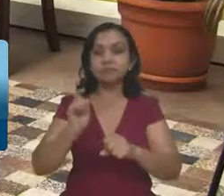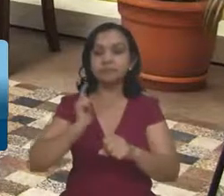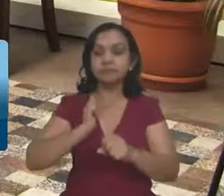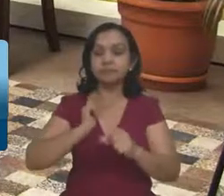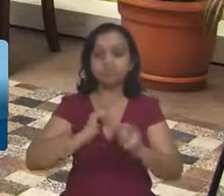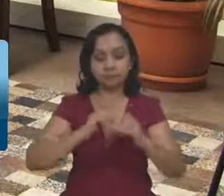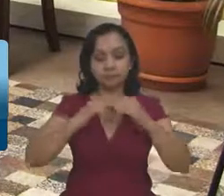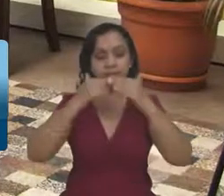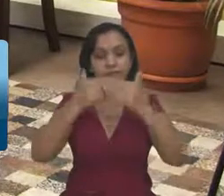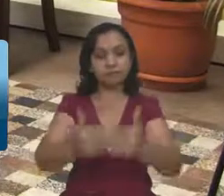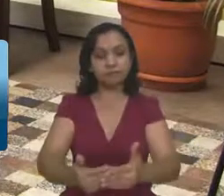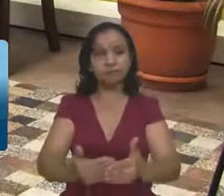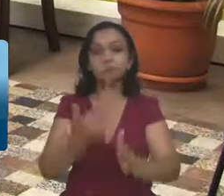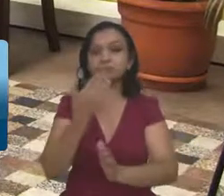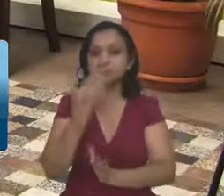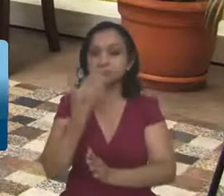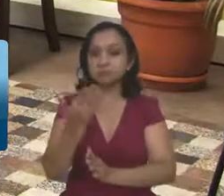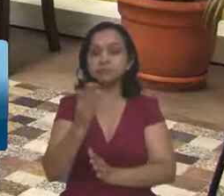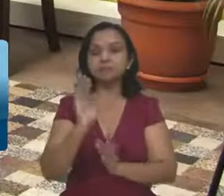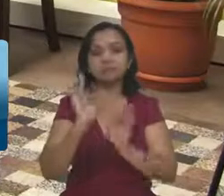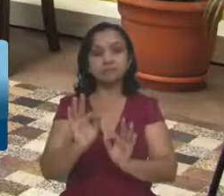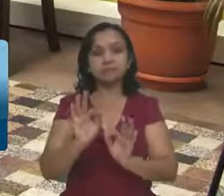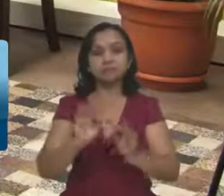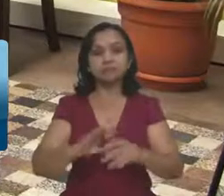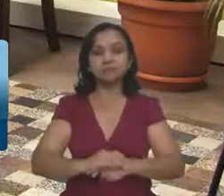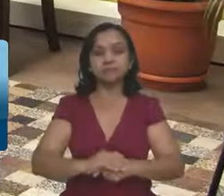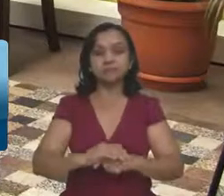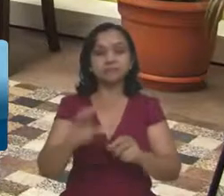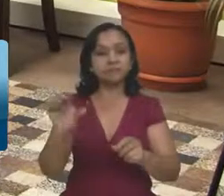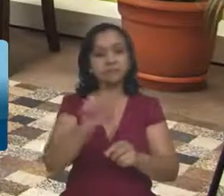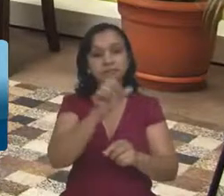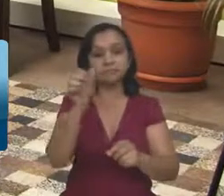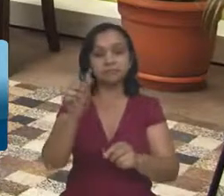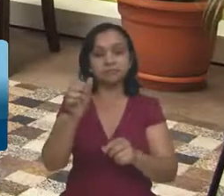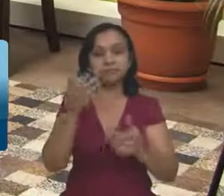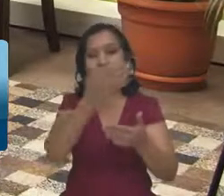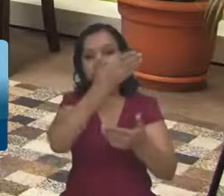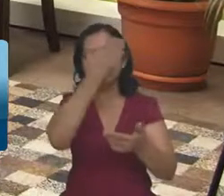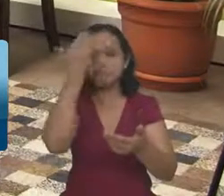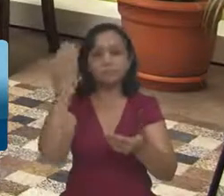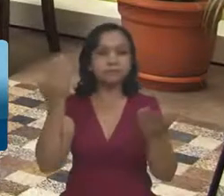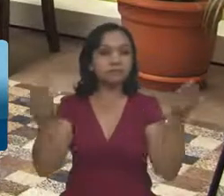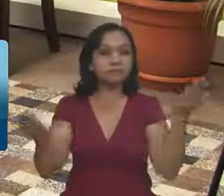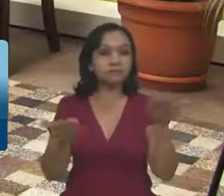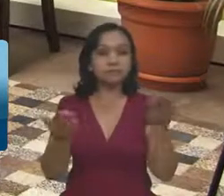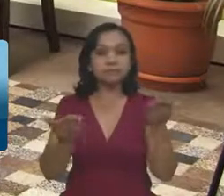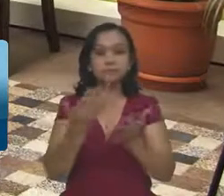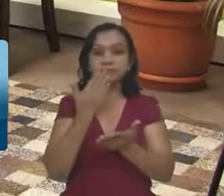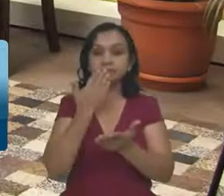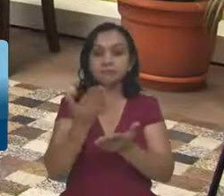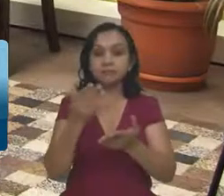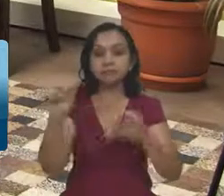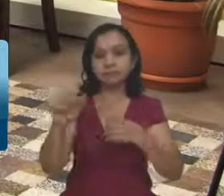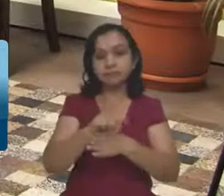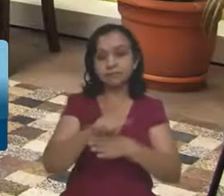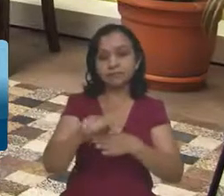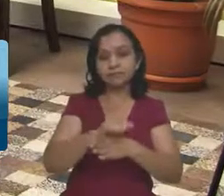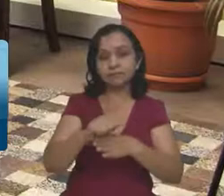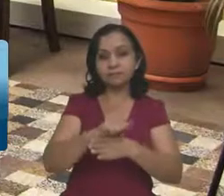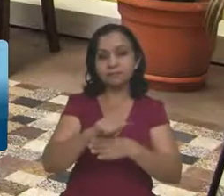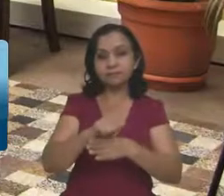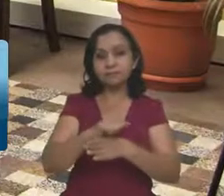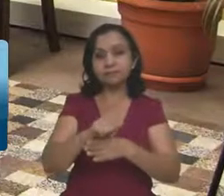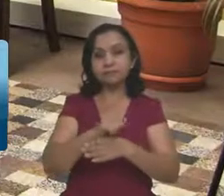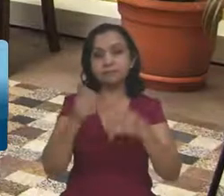embarazo exitoso, ¿verdad? Okay. Muy importante. Otro ticket que se nos olvida, doctor. Bueno, el ejercicio. Ya,